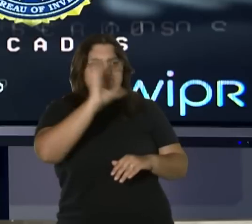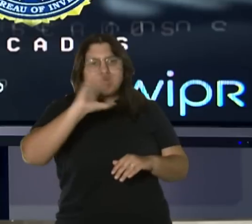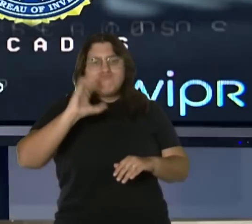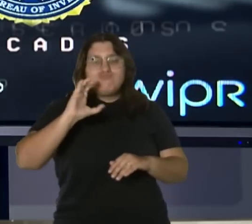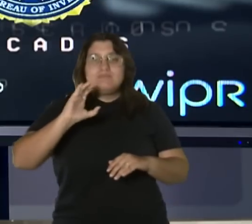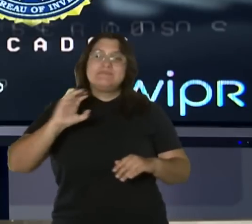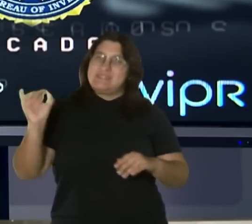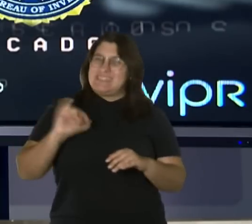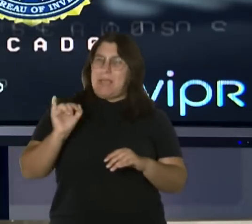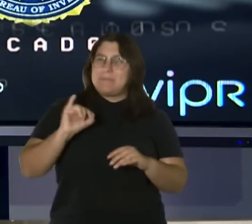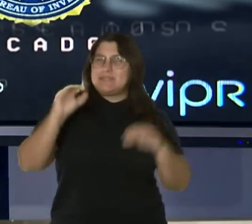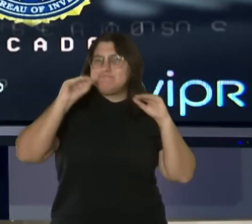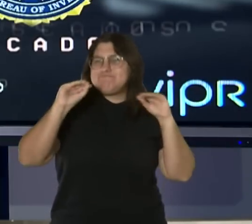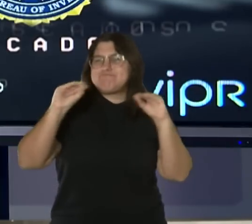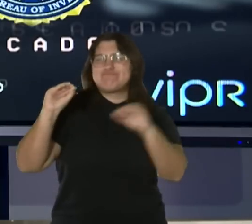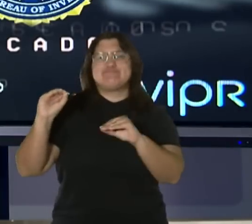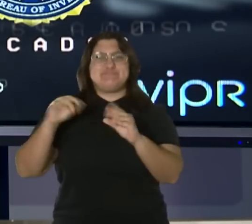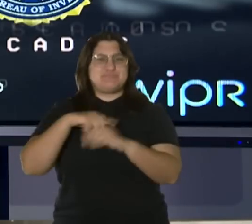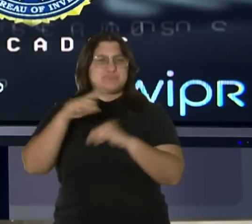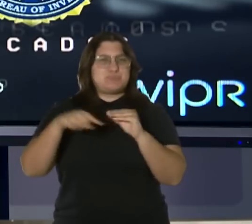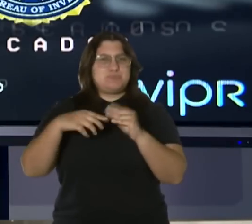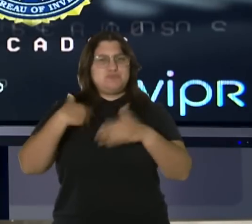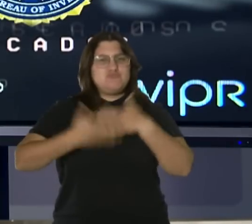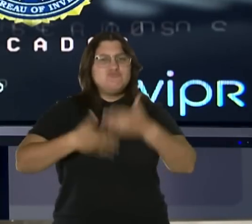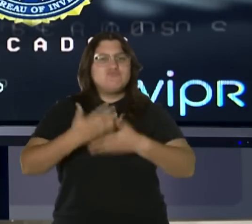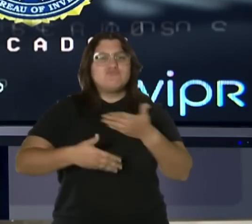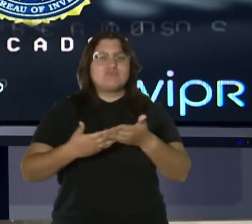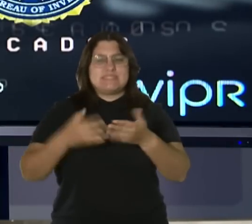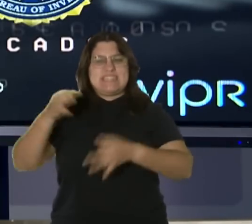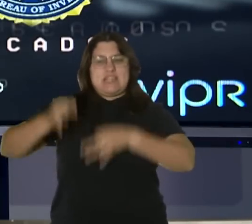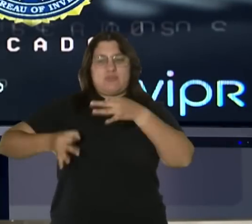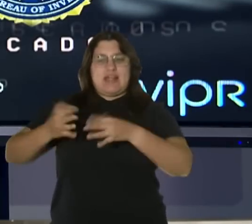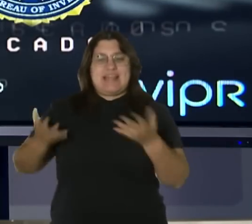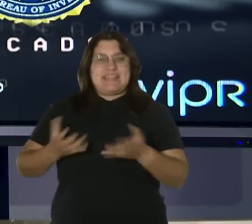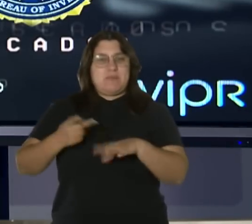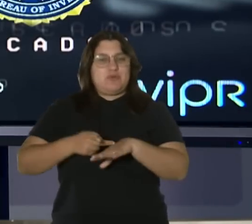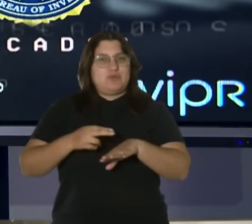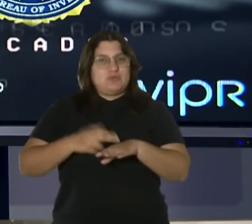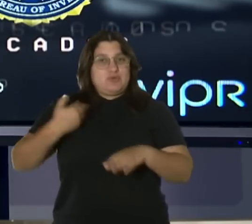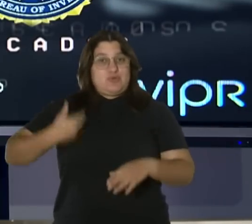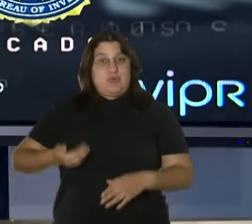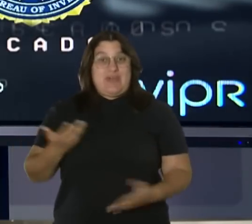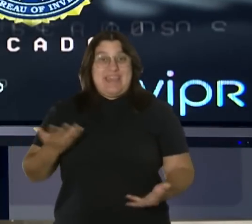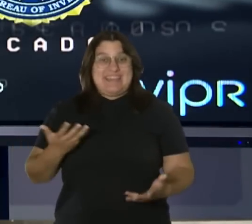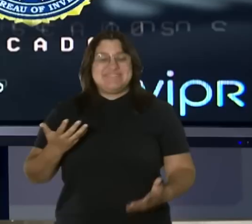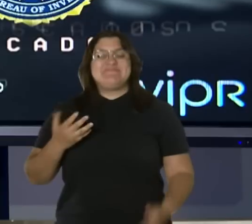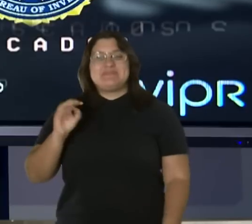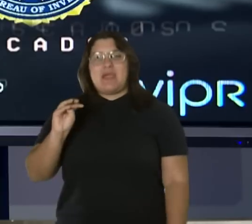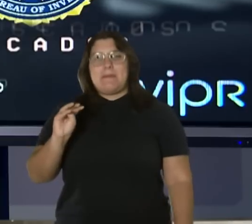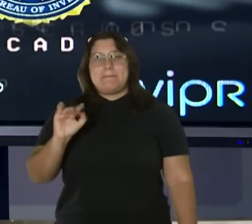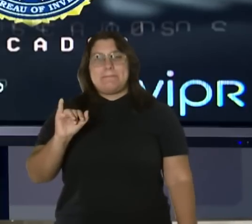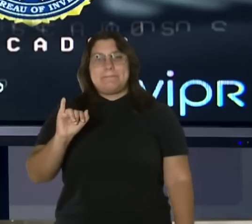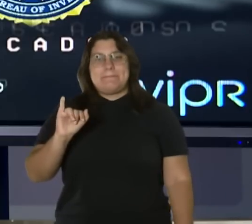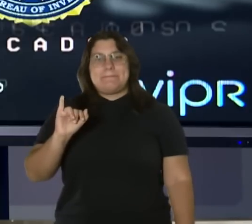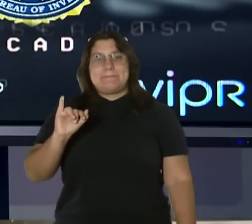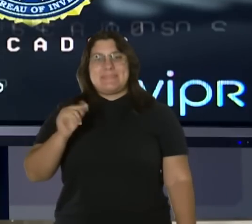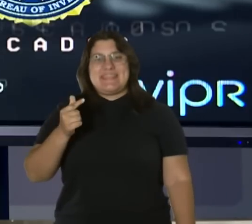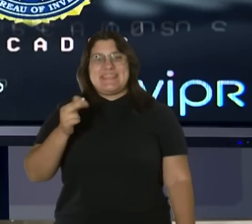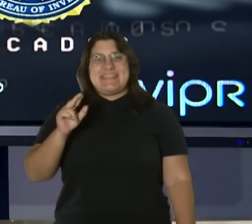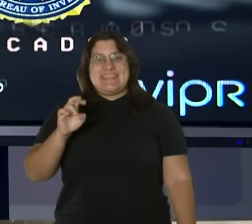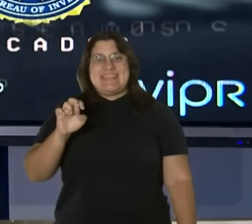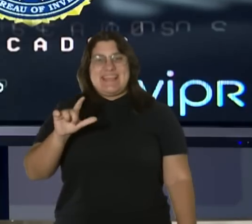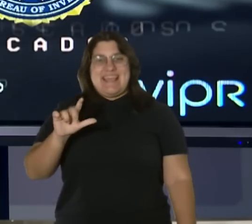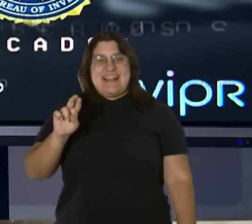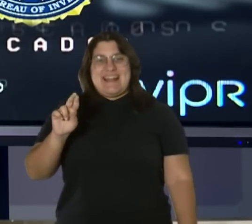federales pero también orientándoles a ustedes sobre los procesos en los tribunales aquí en Puerto Rico Mi nombre es la gente y reportero Miguel Ramos y estamos en este momento